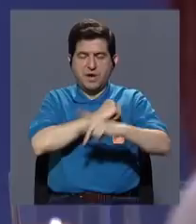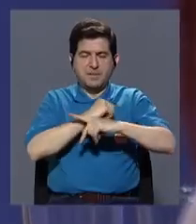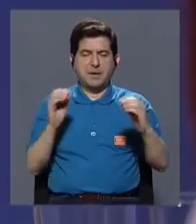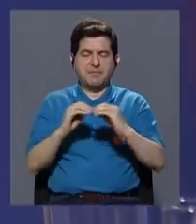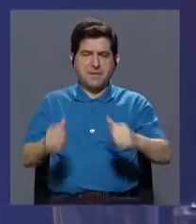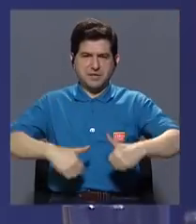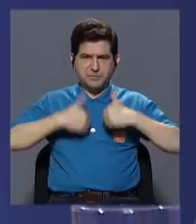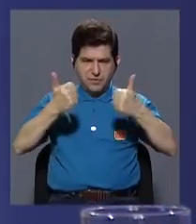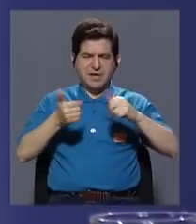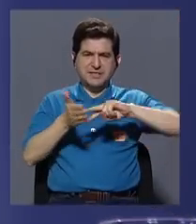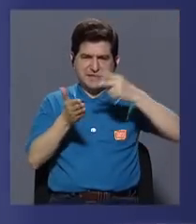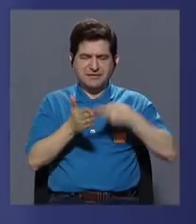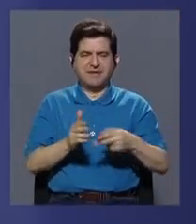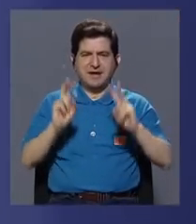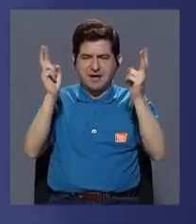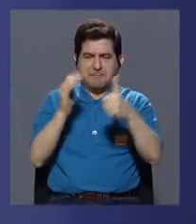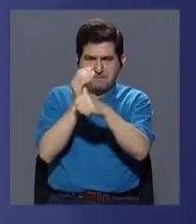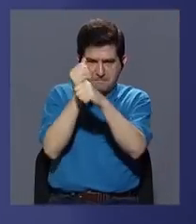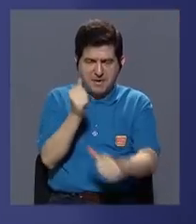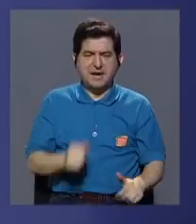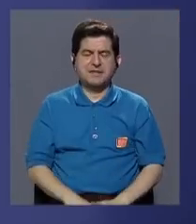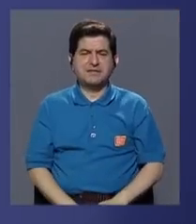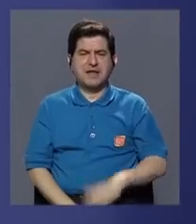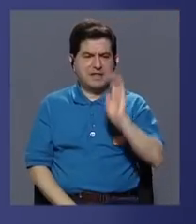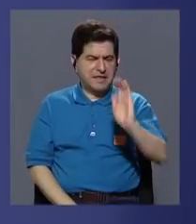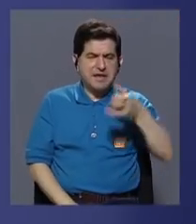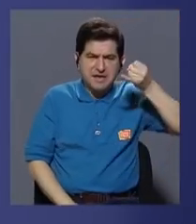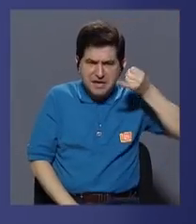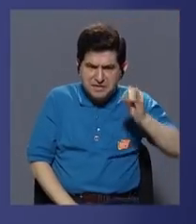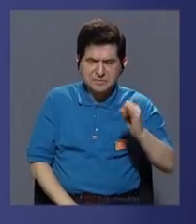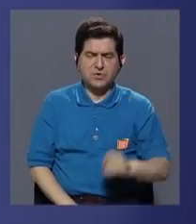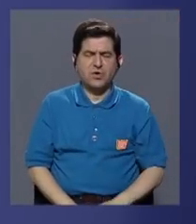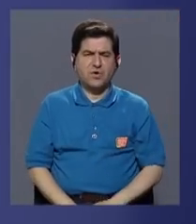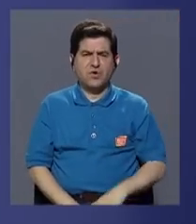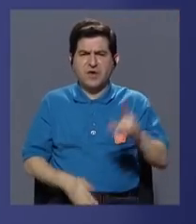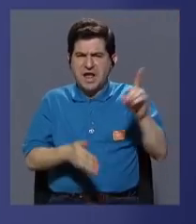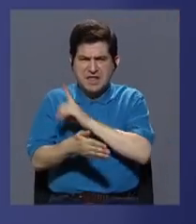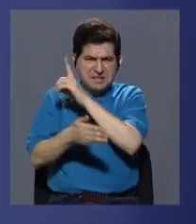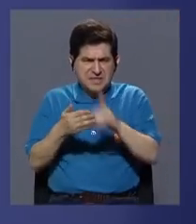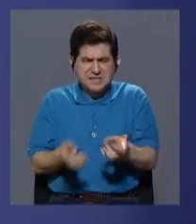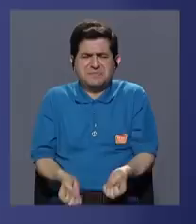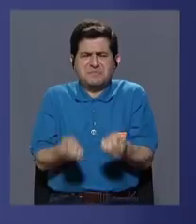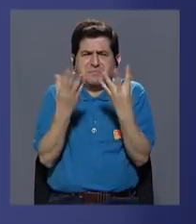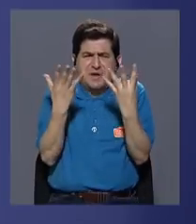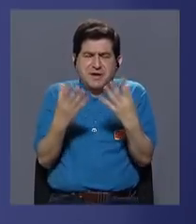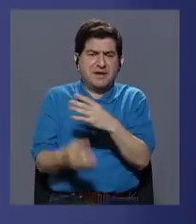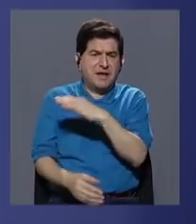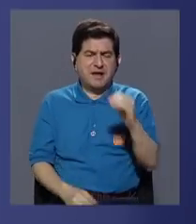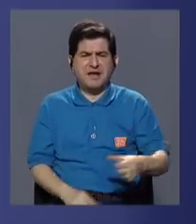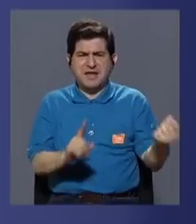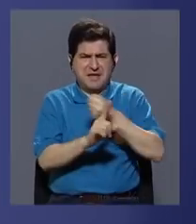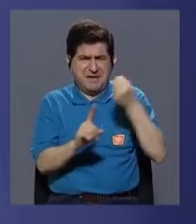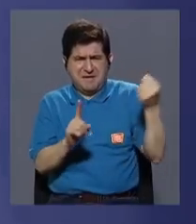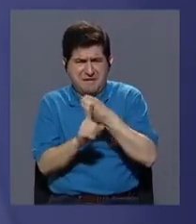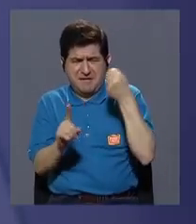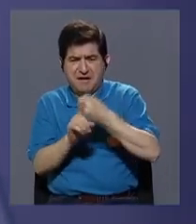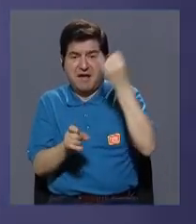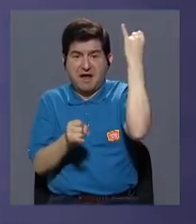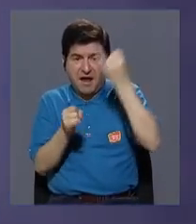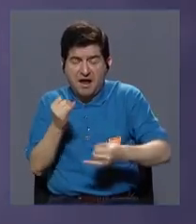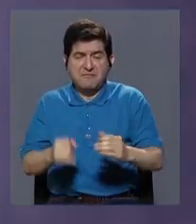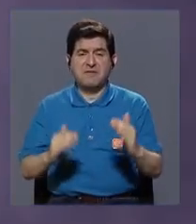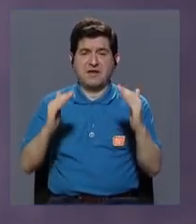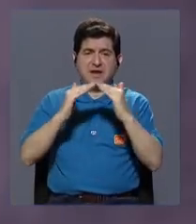país más pura vida de los una completa donde nos violan desde niñas nos discriminan sin cansancio y no nos agradan tanto que